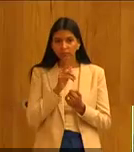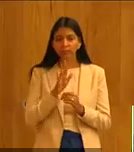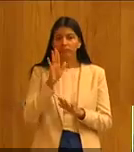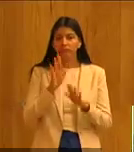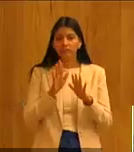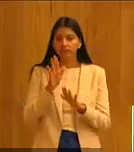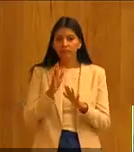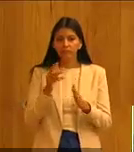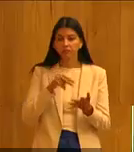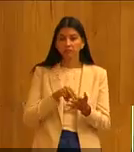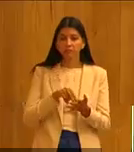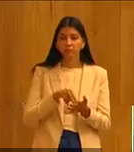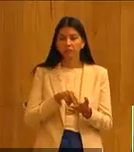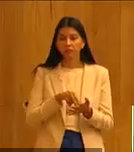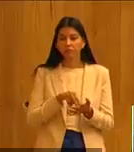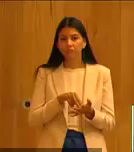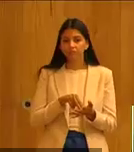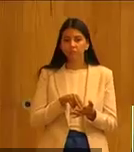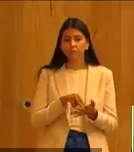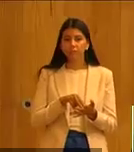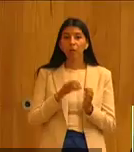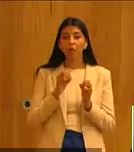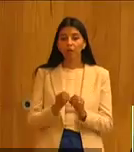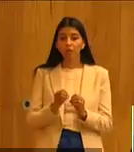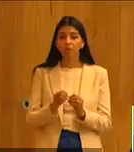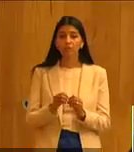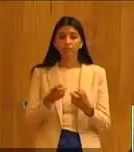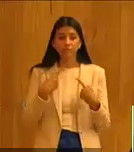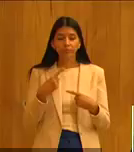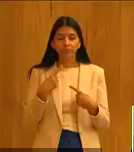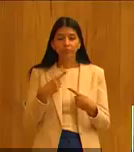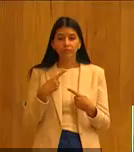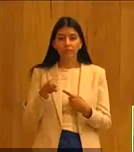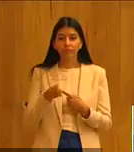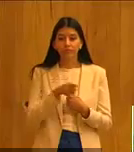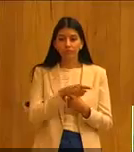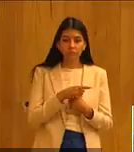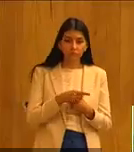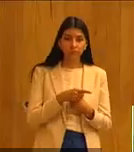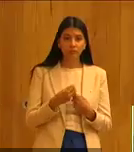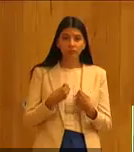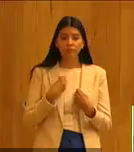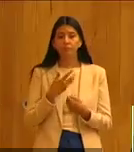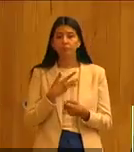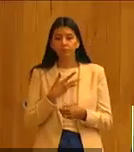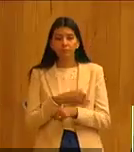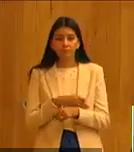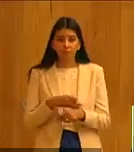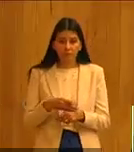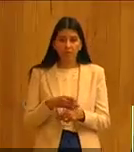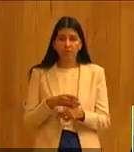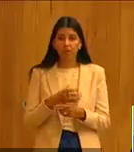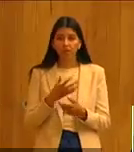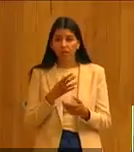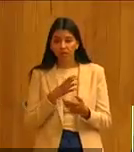podéis llegar a serlo. Os vais a sumar a Yo. Aquellas personas que tenéis en vuestra vida, alguno homosexual y al que queréis yo. Muchísimo. Yo.